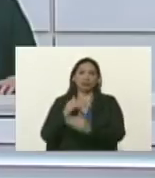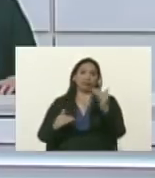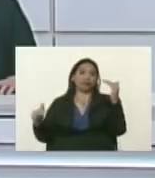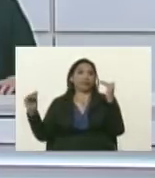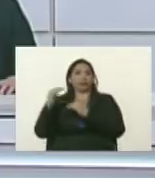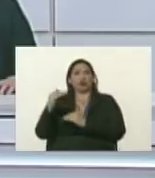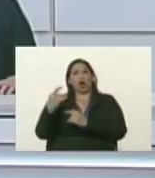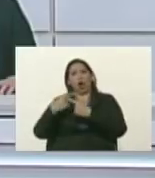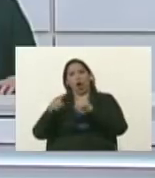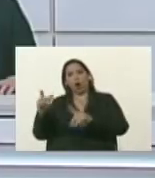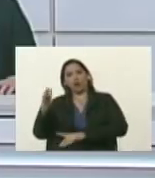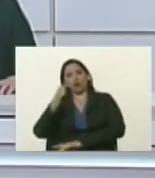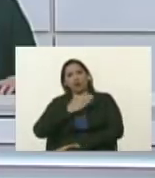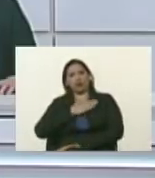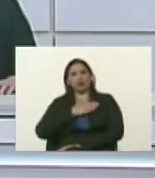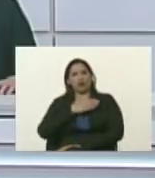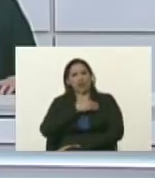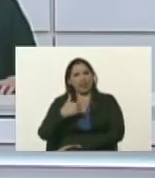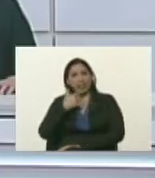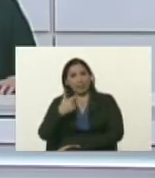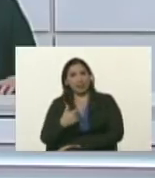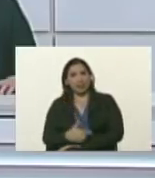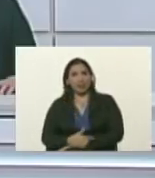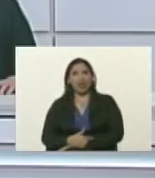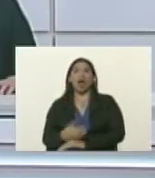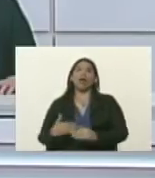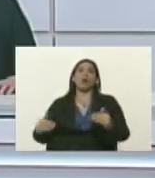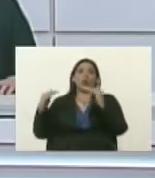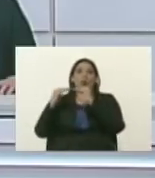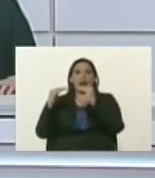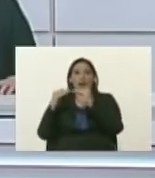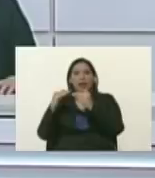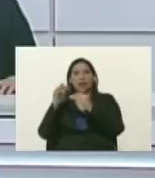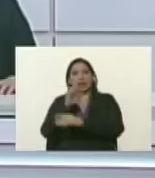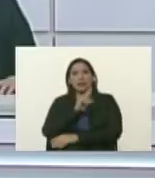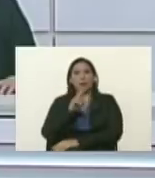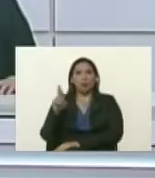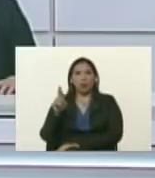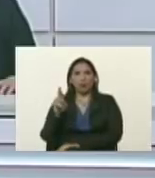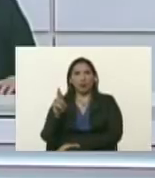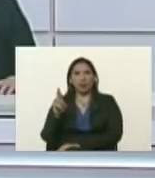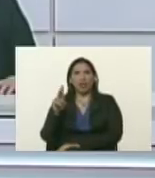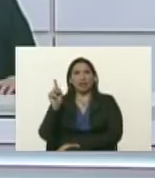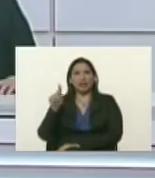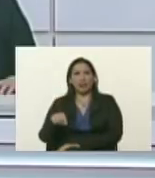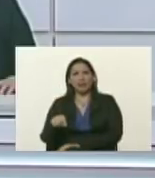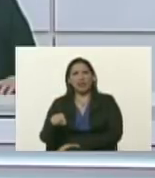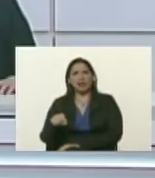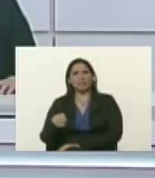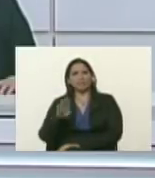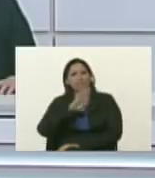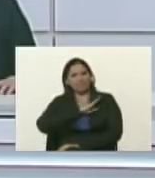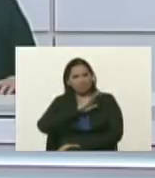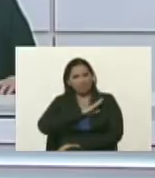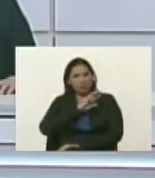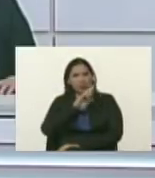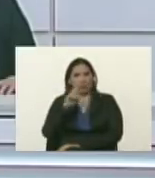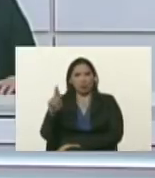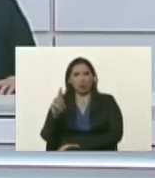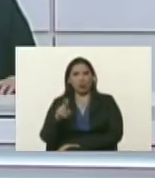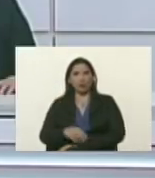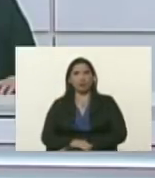otro yo, que quería decir e igualar a la República y al patrimonio de la República